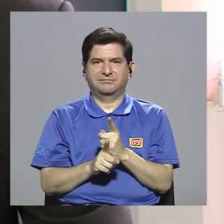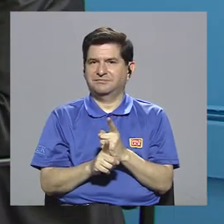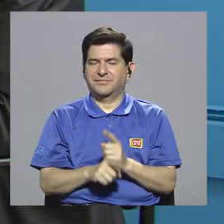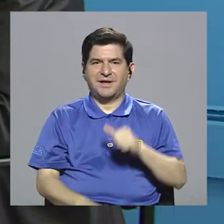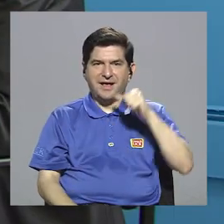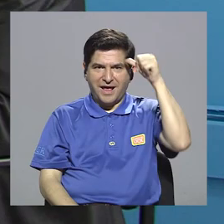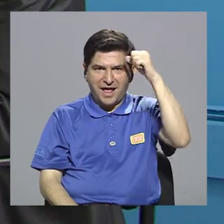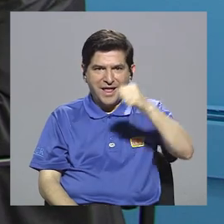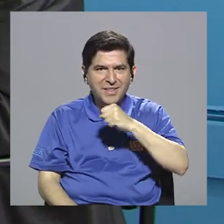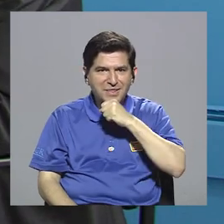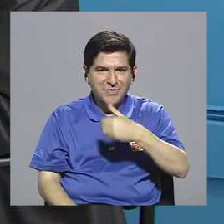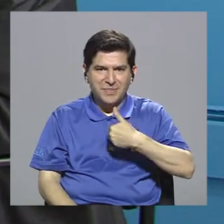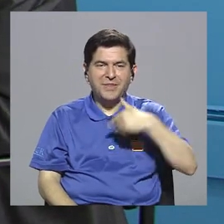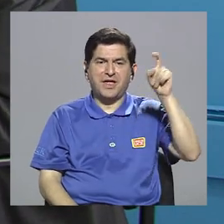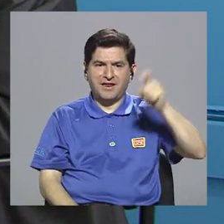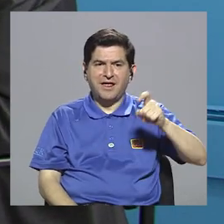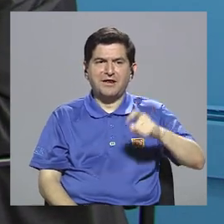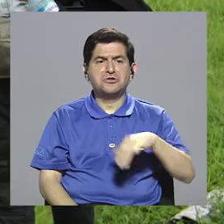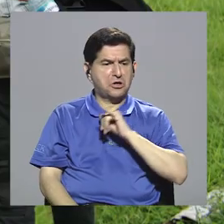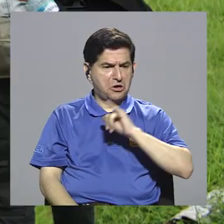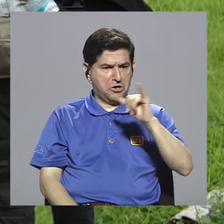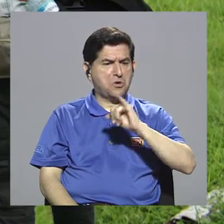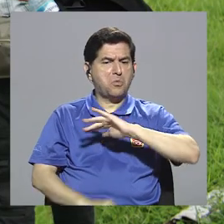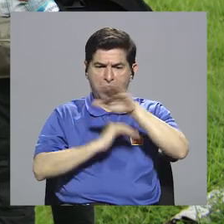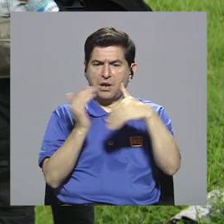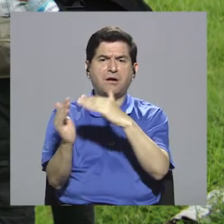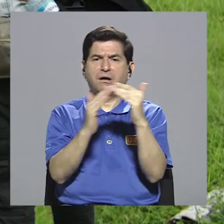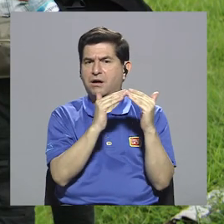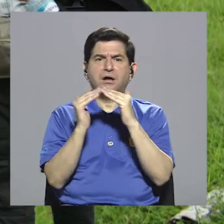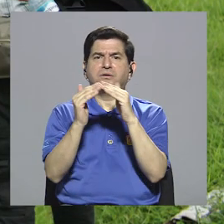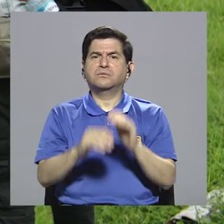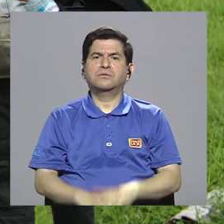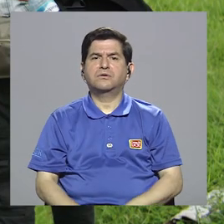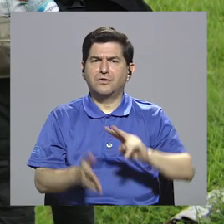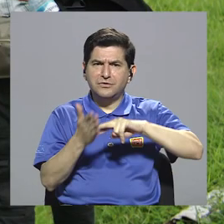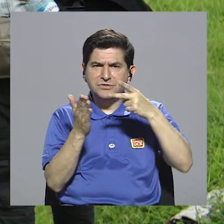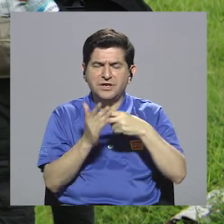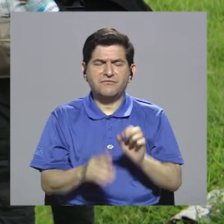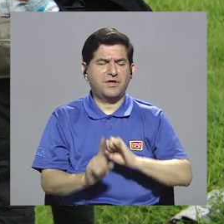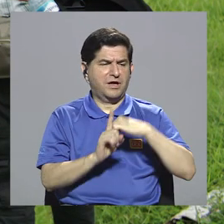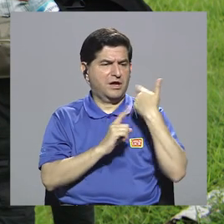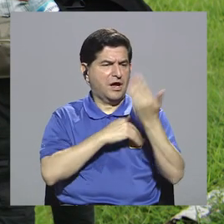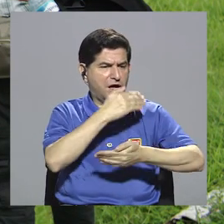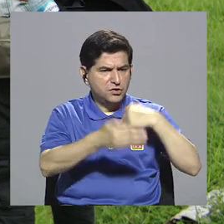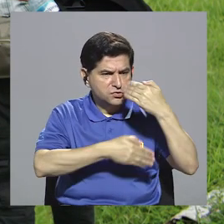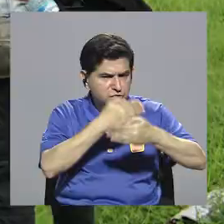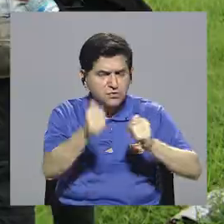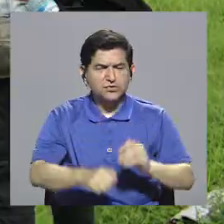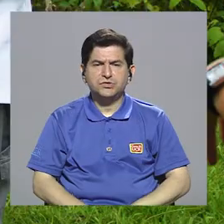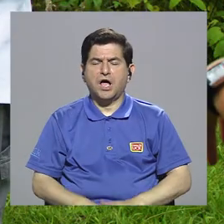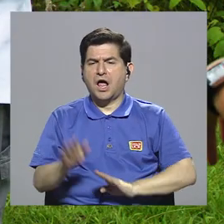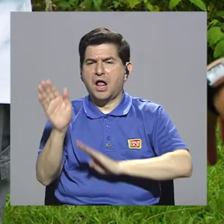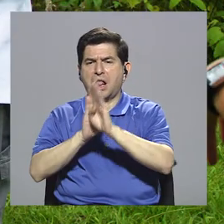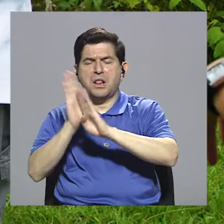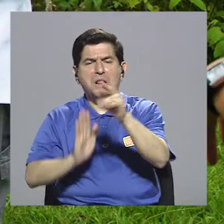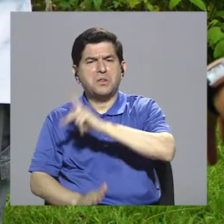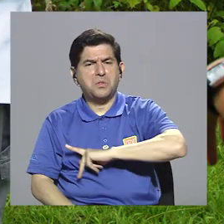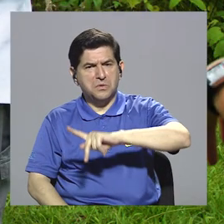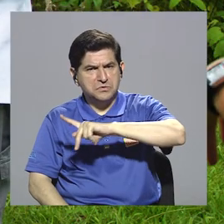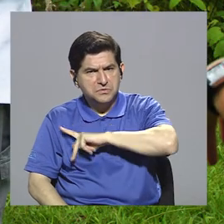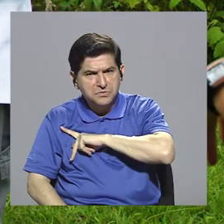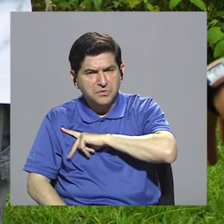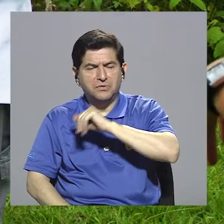los auto mayores tienen necesidades muy similares al resto de la población en términos de sociabilización de desarrollo